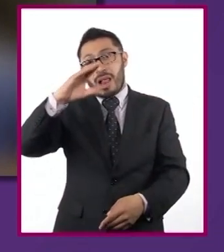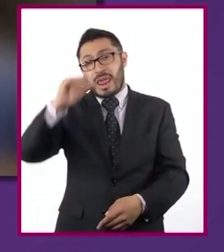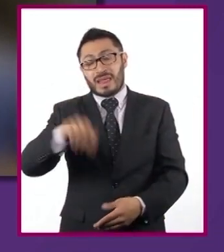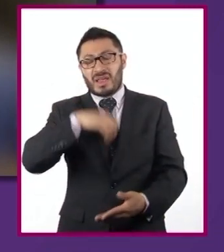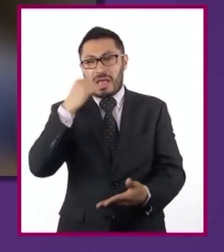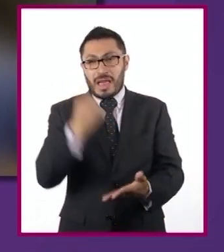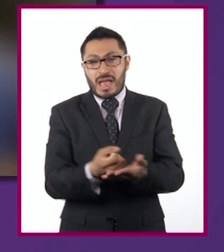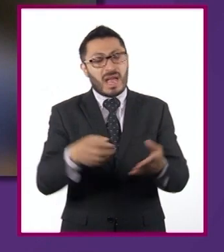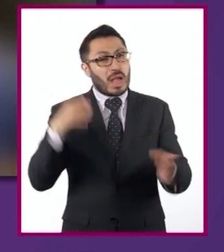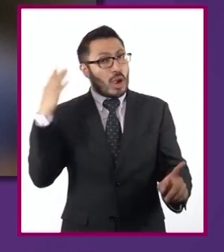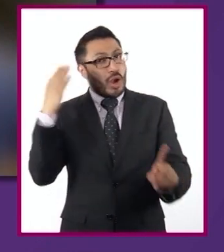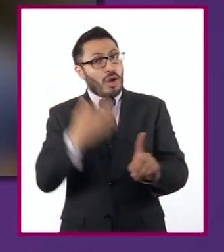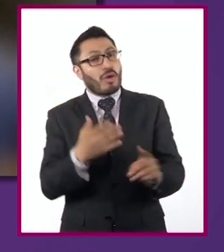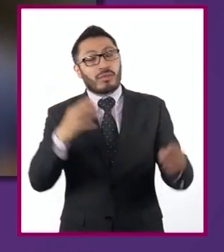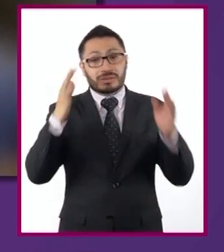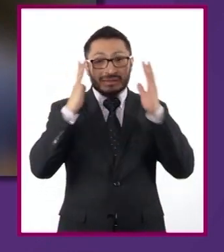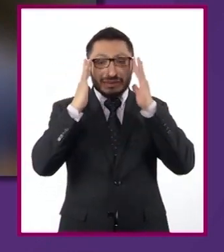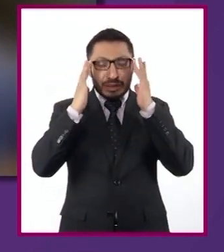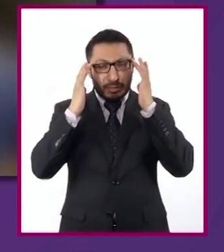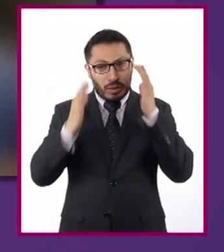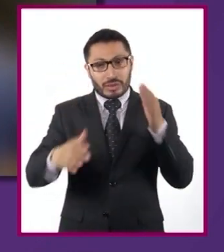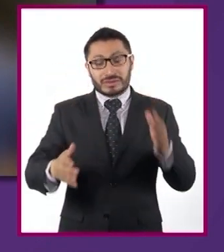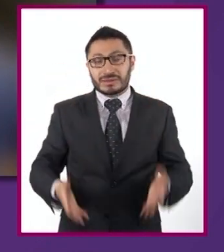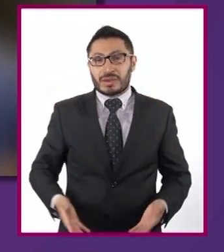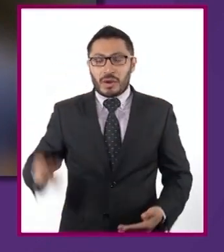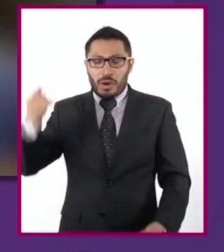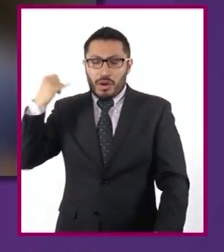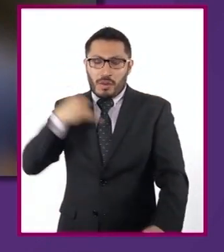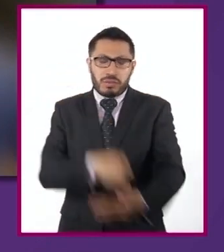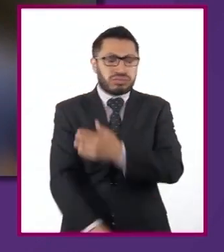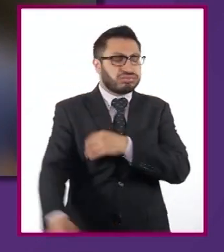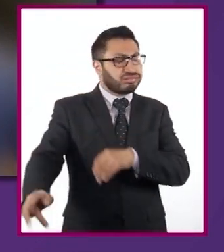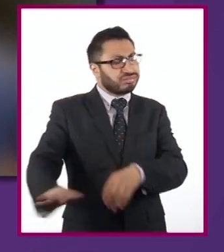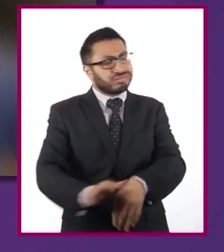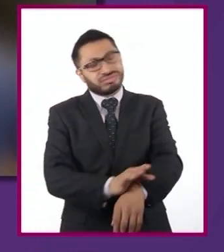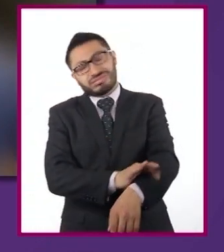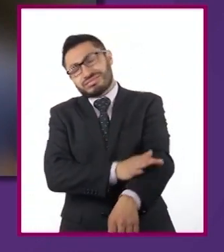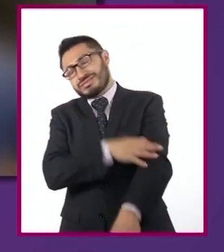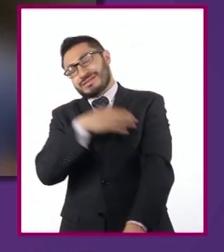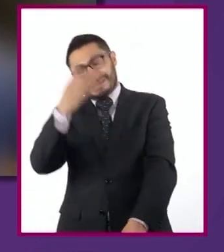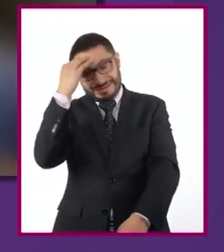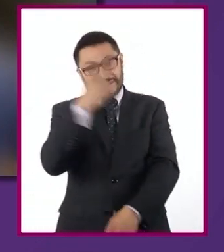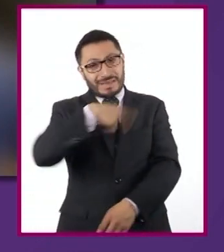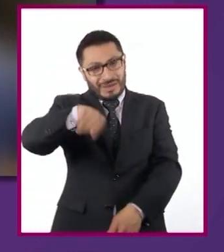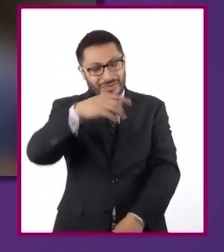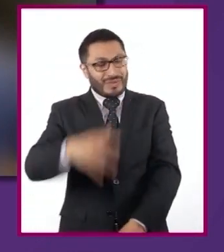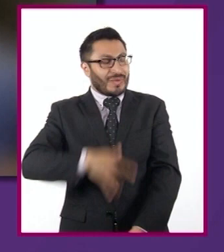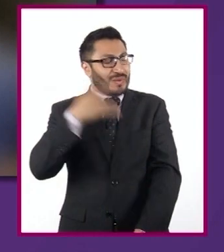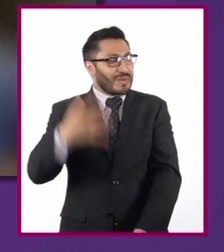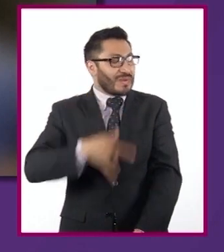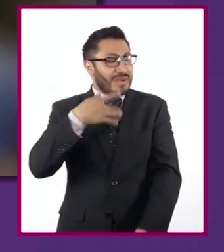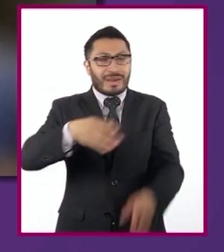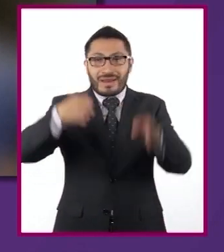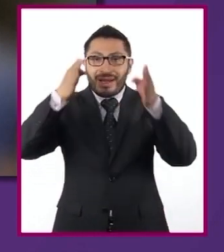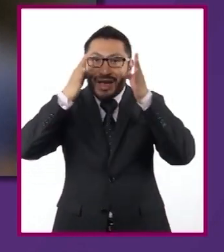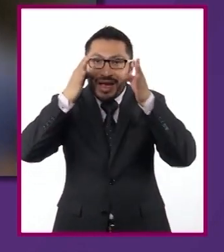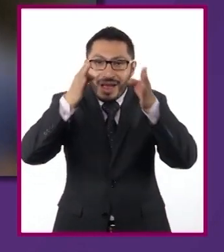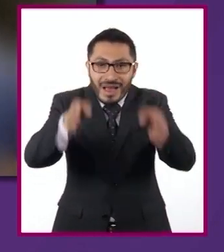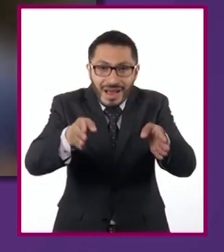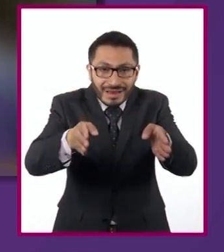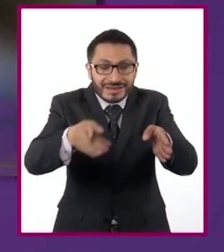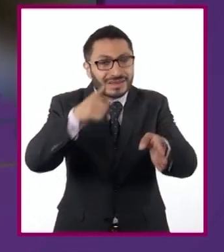que pueda llegar a lo más profundo de tus emociones, de tus sentidos y tus objetivos de